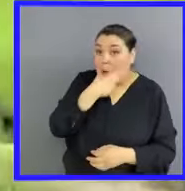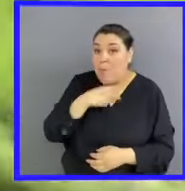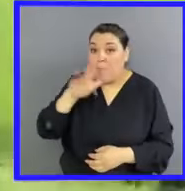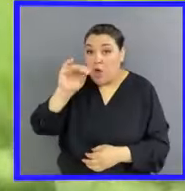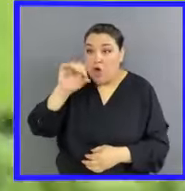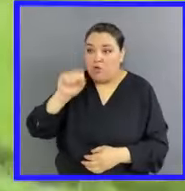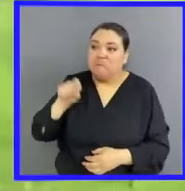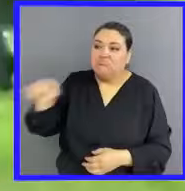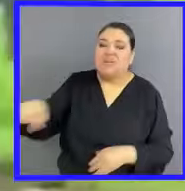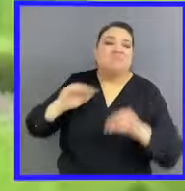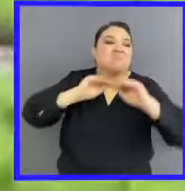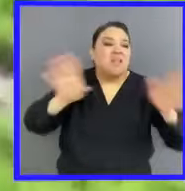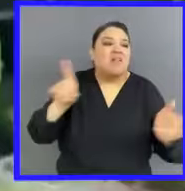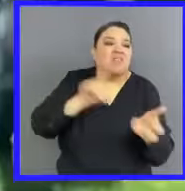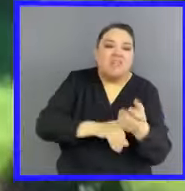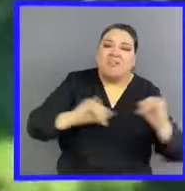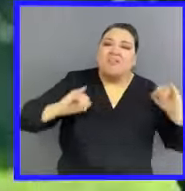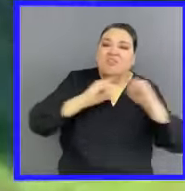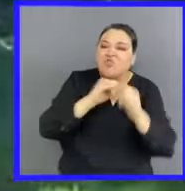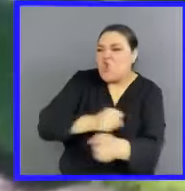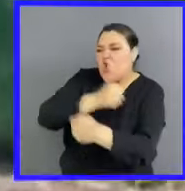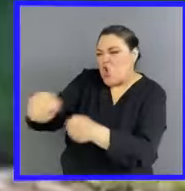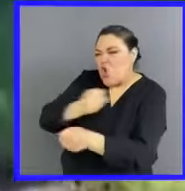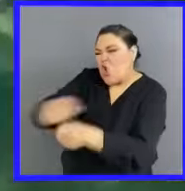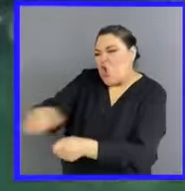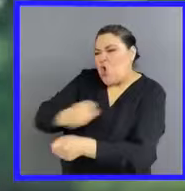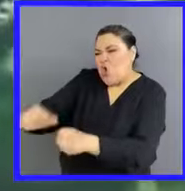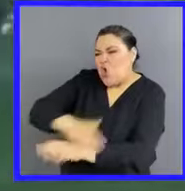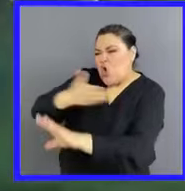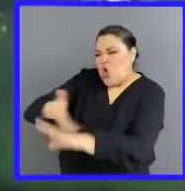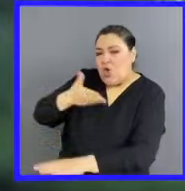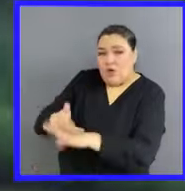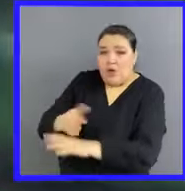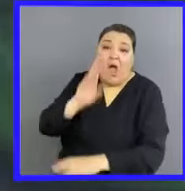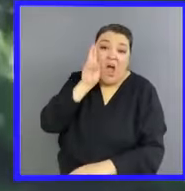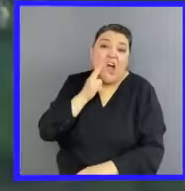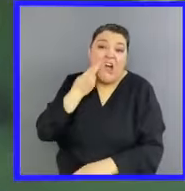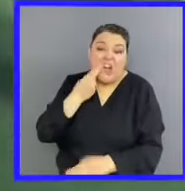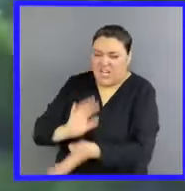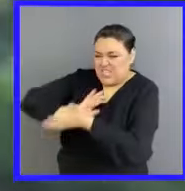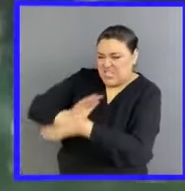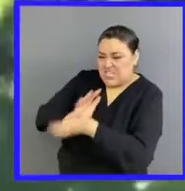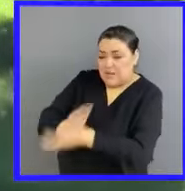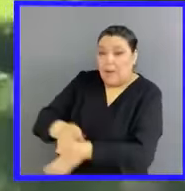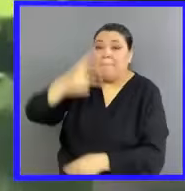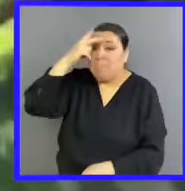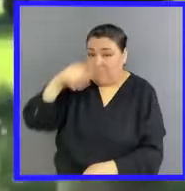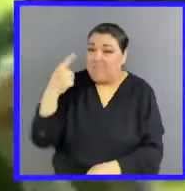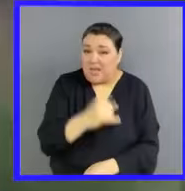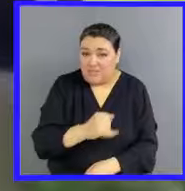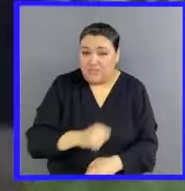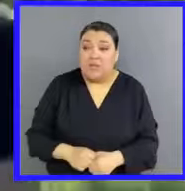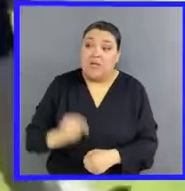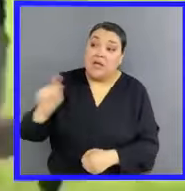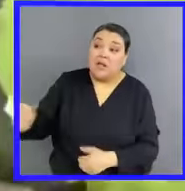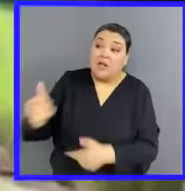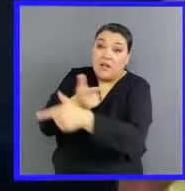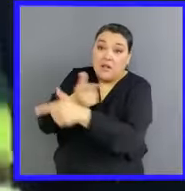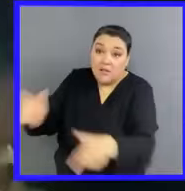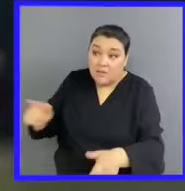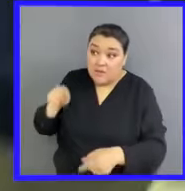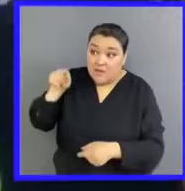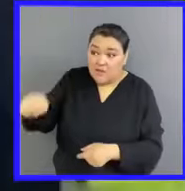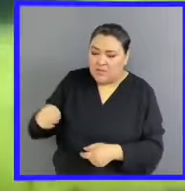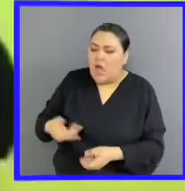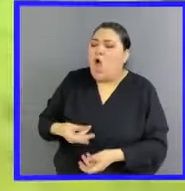violencia institucional y del racismo que atraviesa el sistema de justicia en México. Su libertad no es una concesión, es